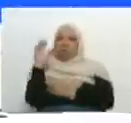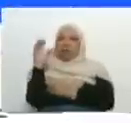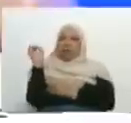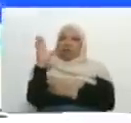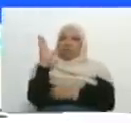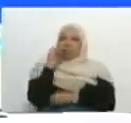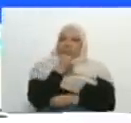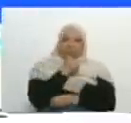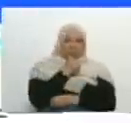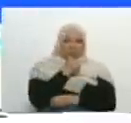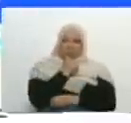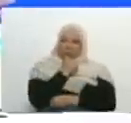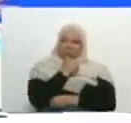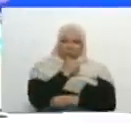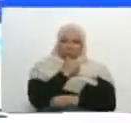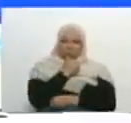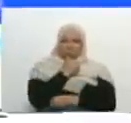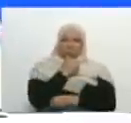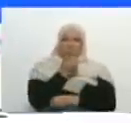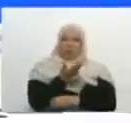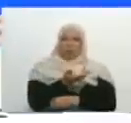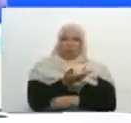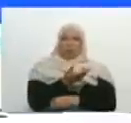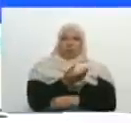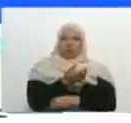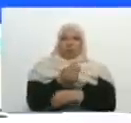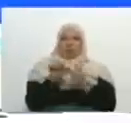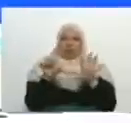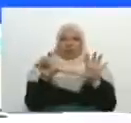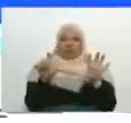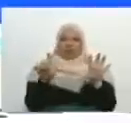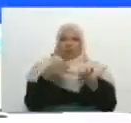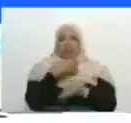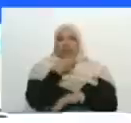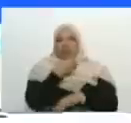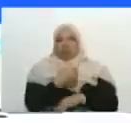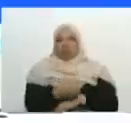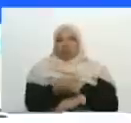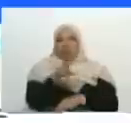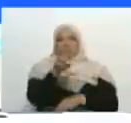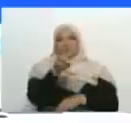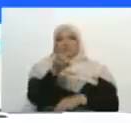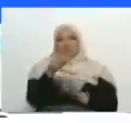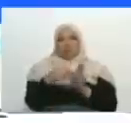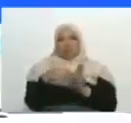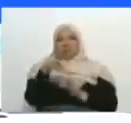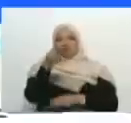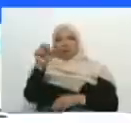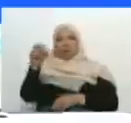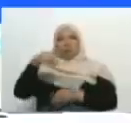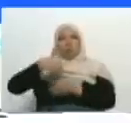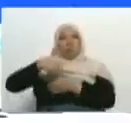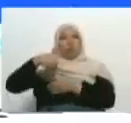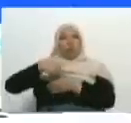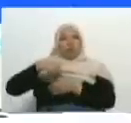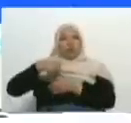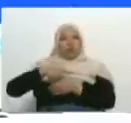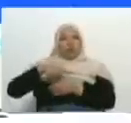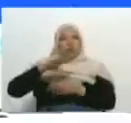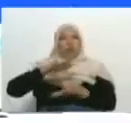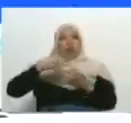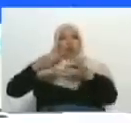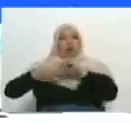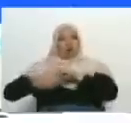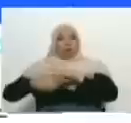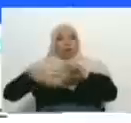existe. El 6 de enero del año 2, el 6 de diciembre del 2020, hubo una elección en Venezuela y el pueblo venezolano eligió